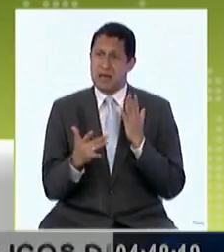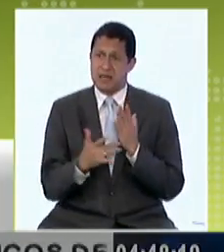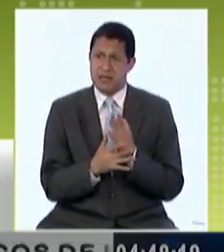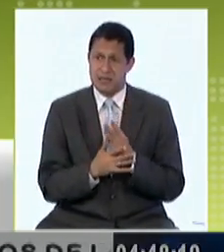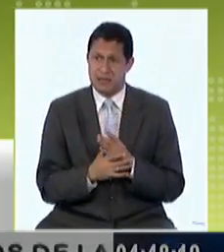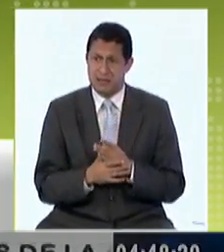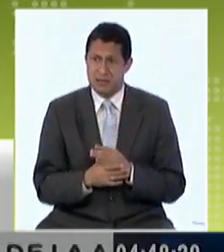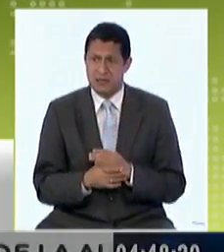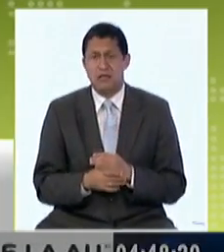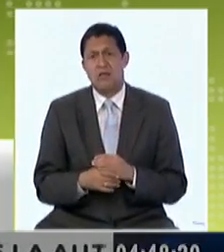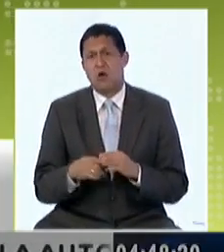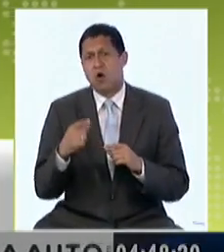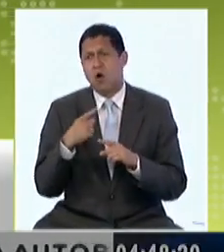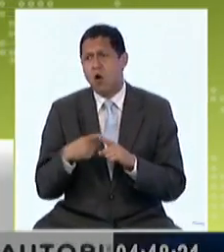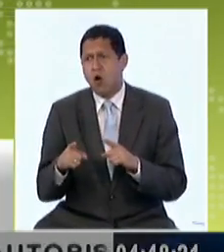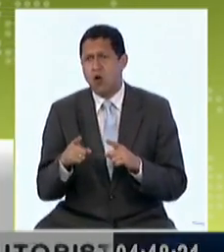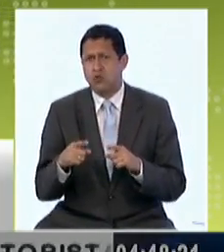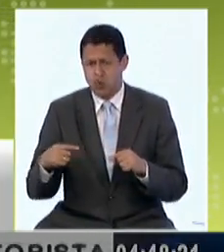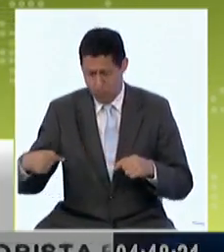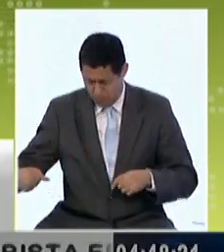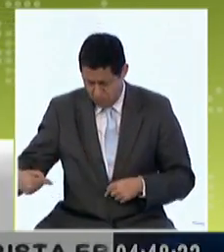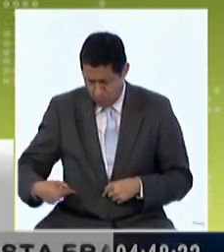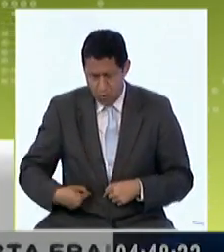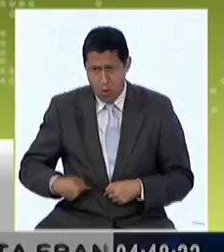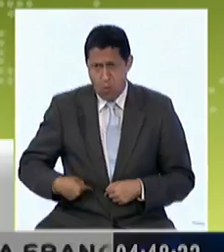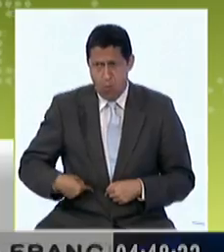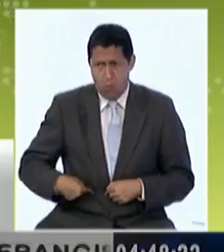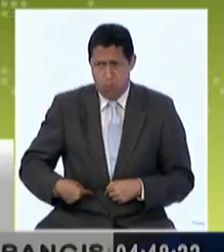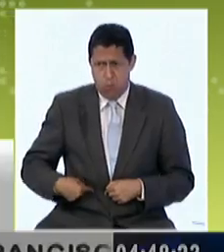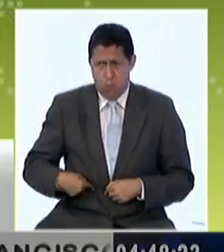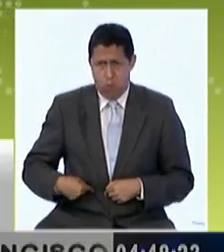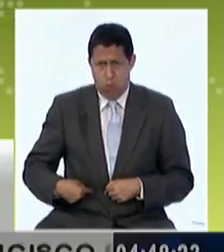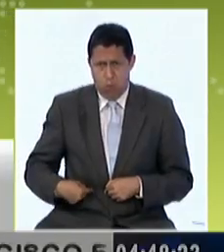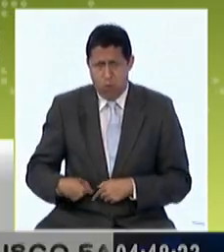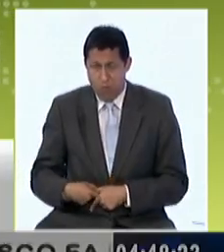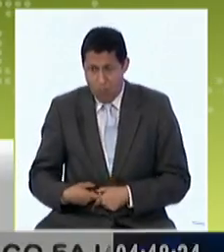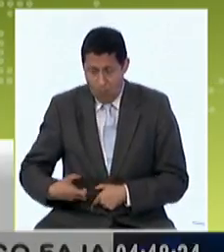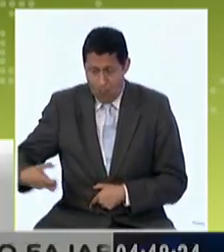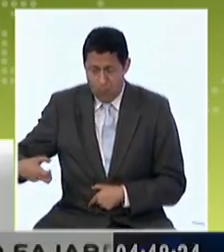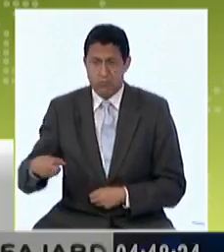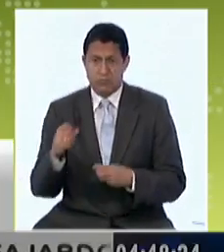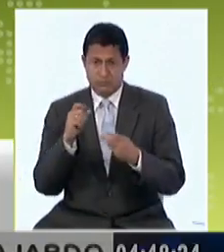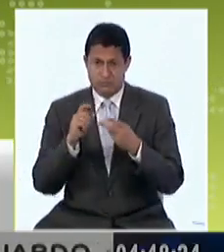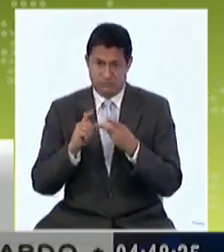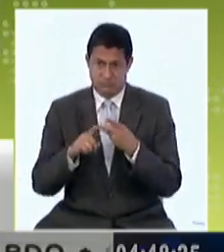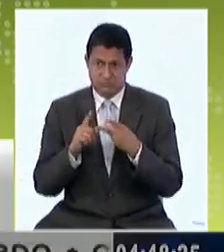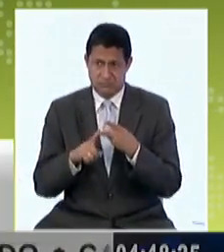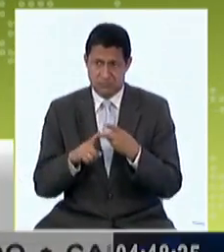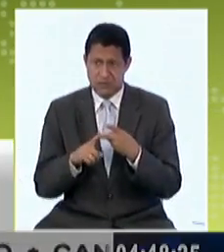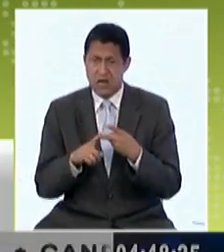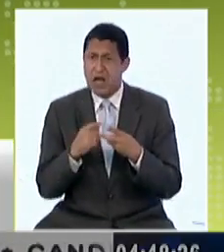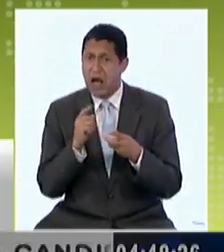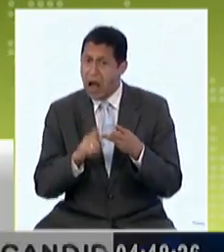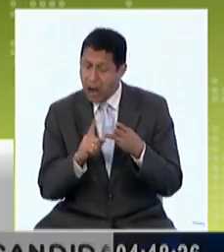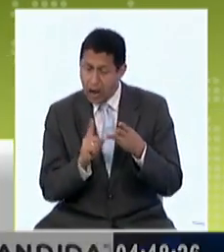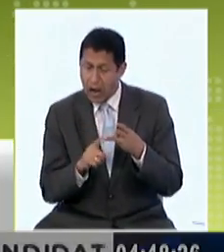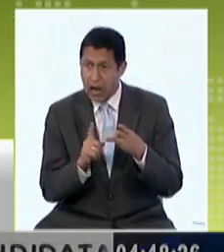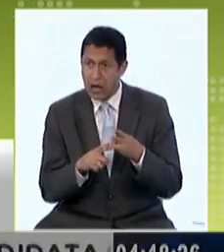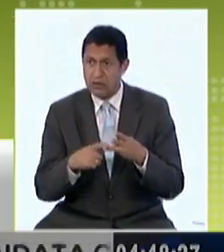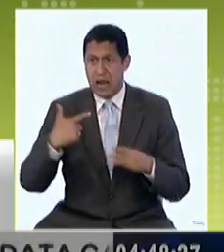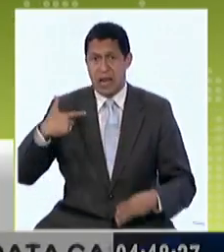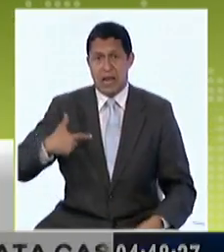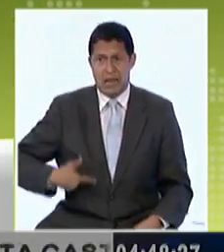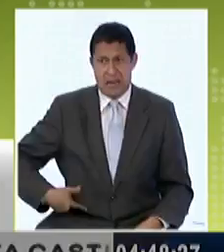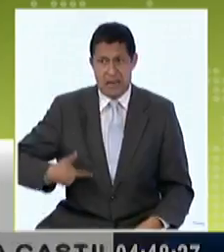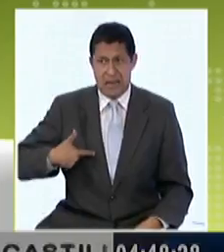la vibroliposucción, que es una cánula que vibra y favorece la succión más suavemente, y más recientemente el láser,